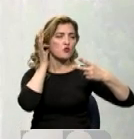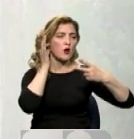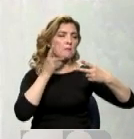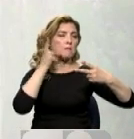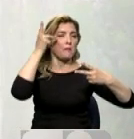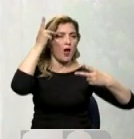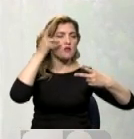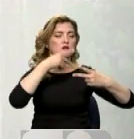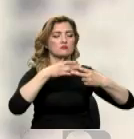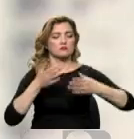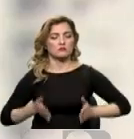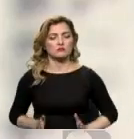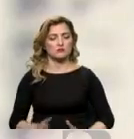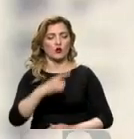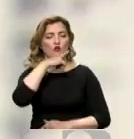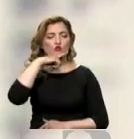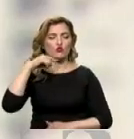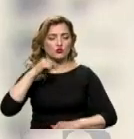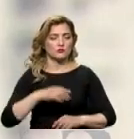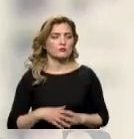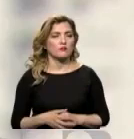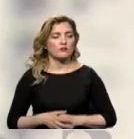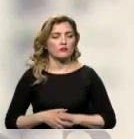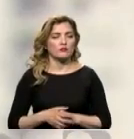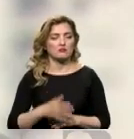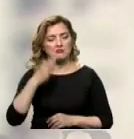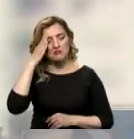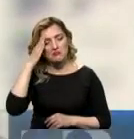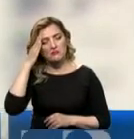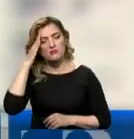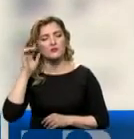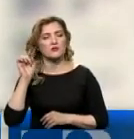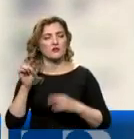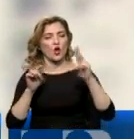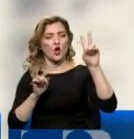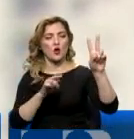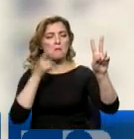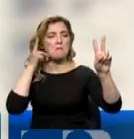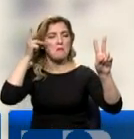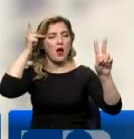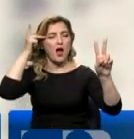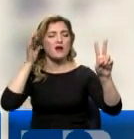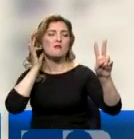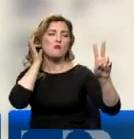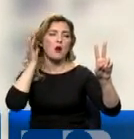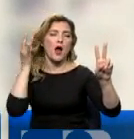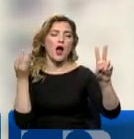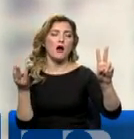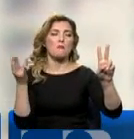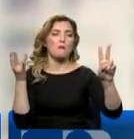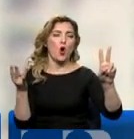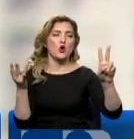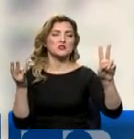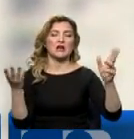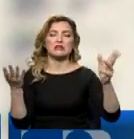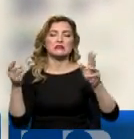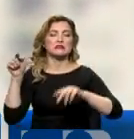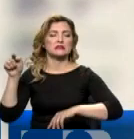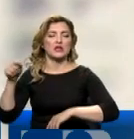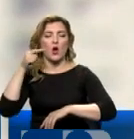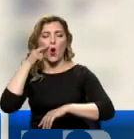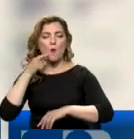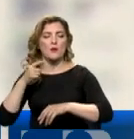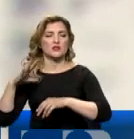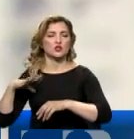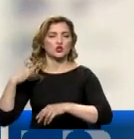ciudadanos rusos y nosotros tenemos conocimiento que ellos son los padres de la actual esposa del